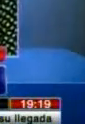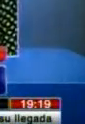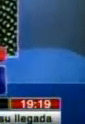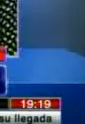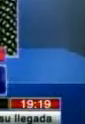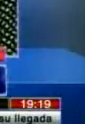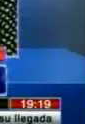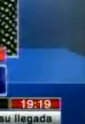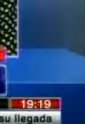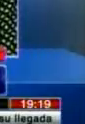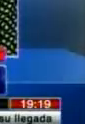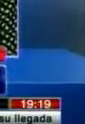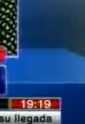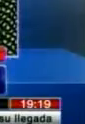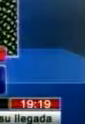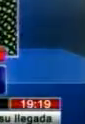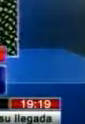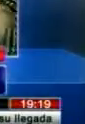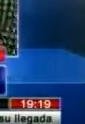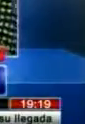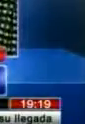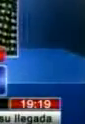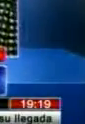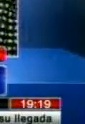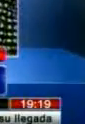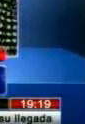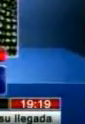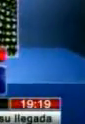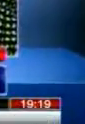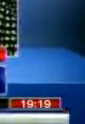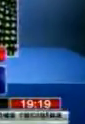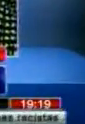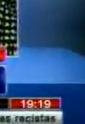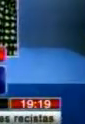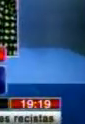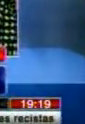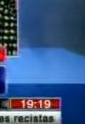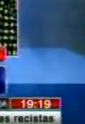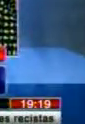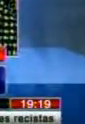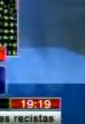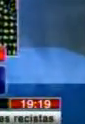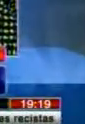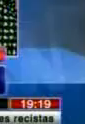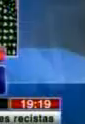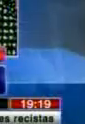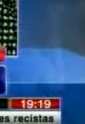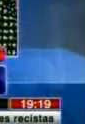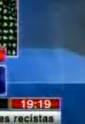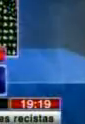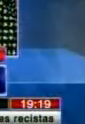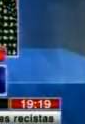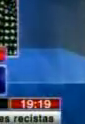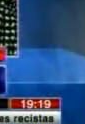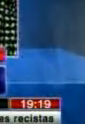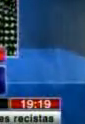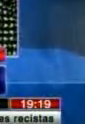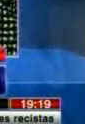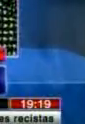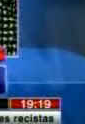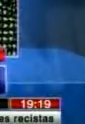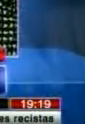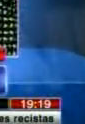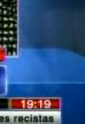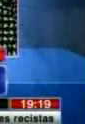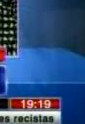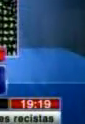Bachelet. Pero sin duda que una de las temáticas que se ha dejado un poco de lado en los últimos años y que también genera bastante polarización, que genera una